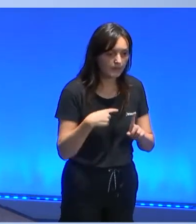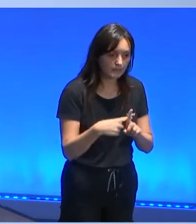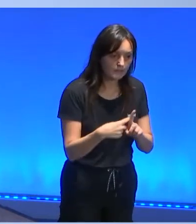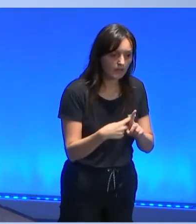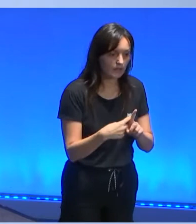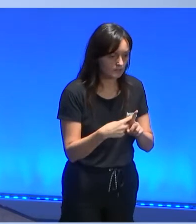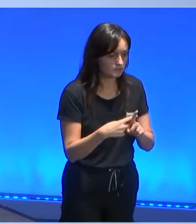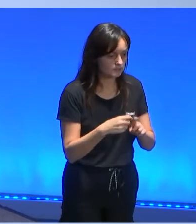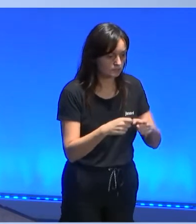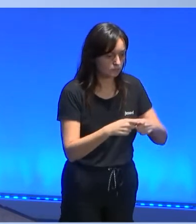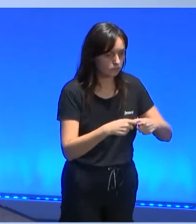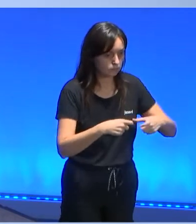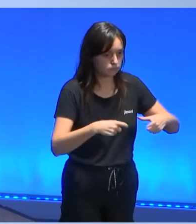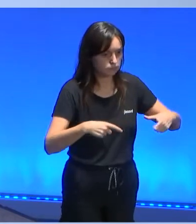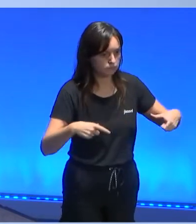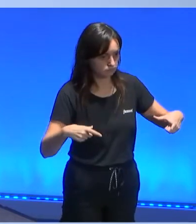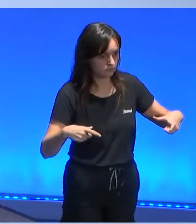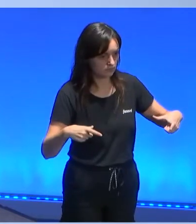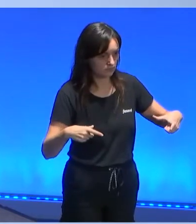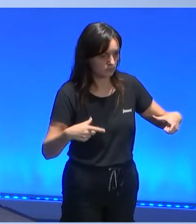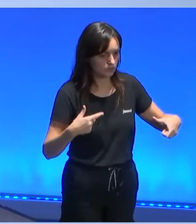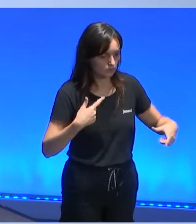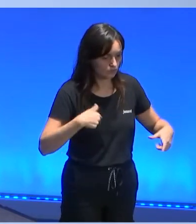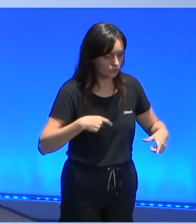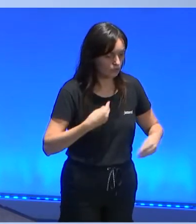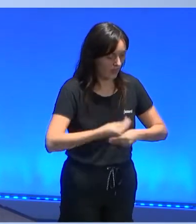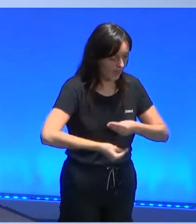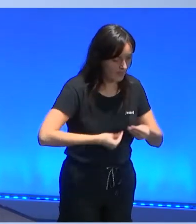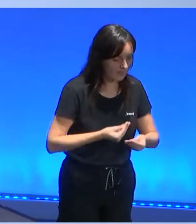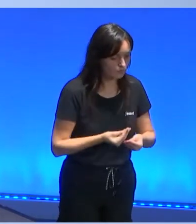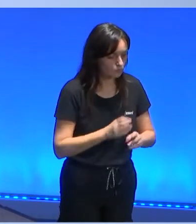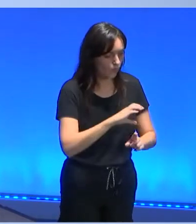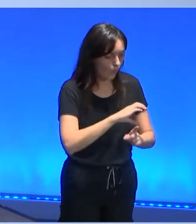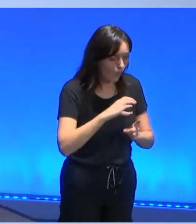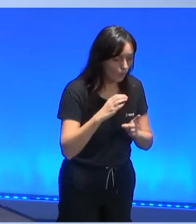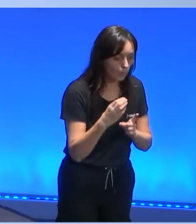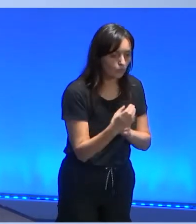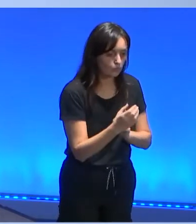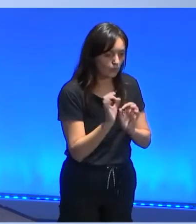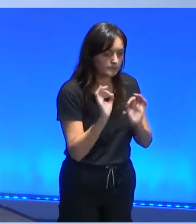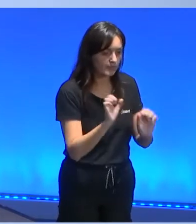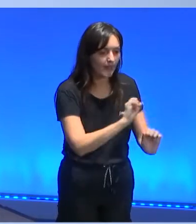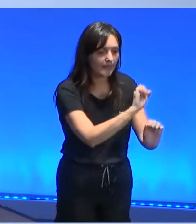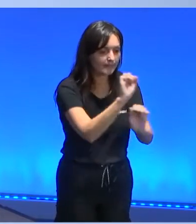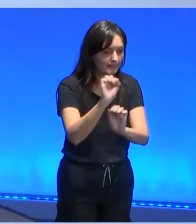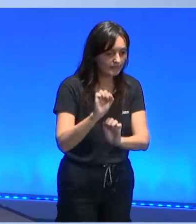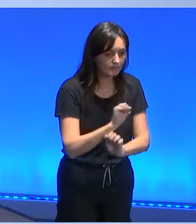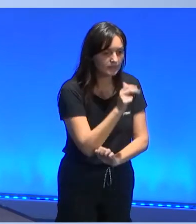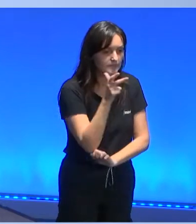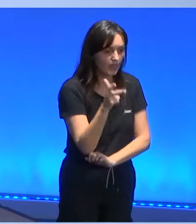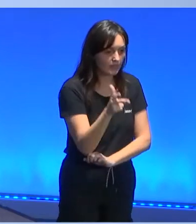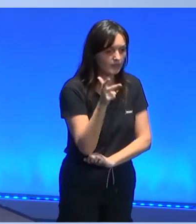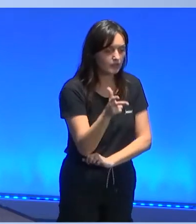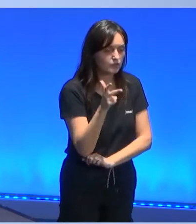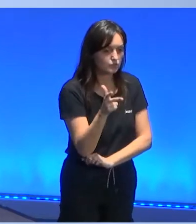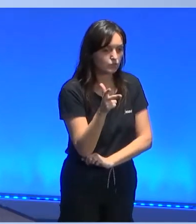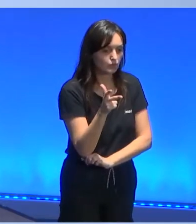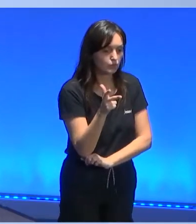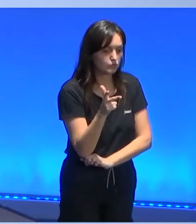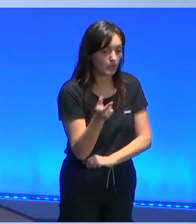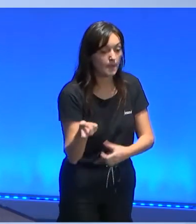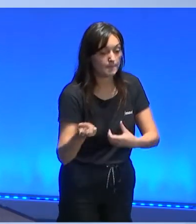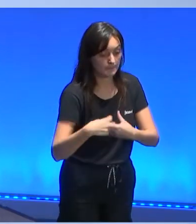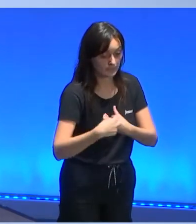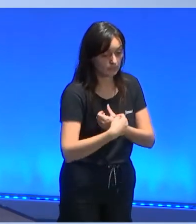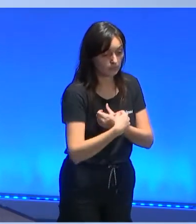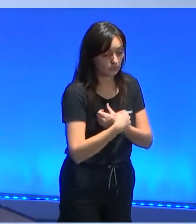más grande, aquellos que estamos implementando y ampliando esta cultura de la defensa de los derechos y de la